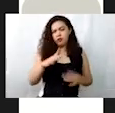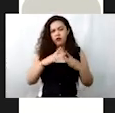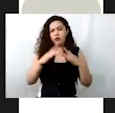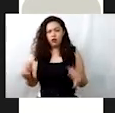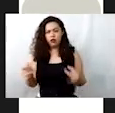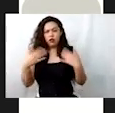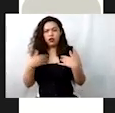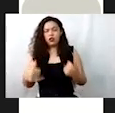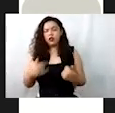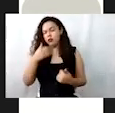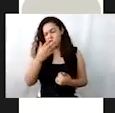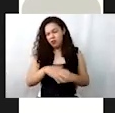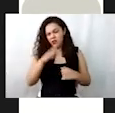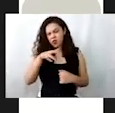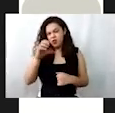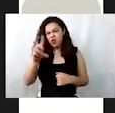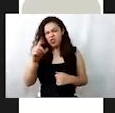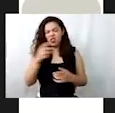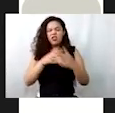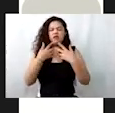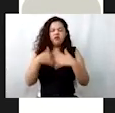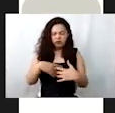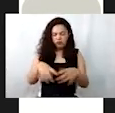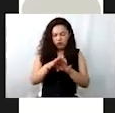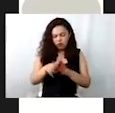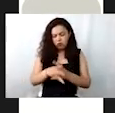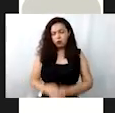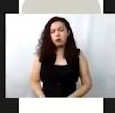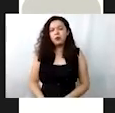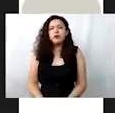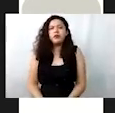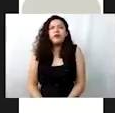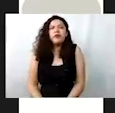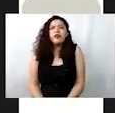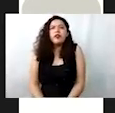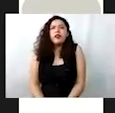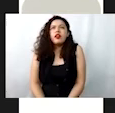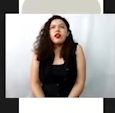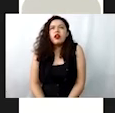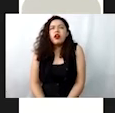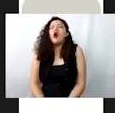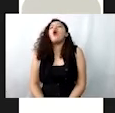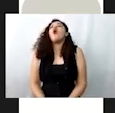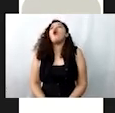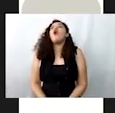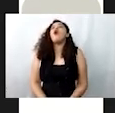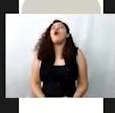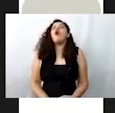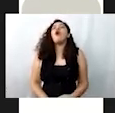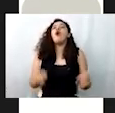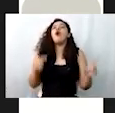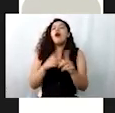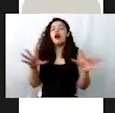cuáles son esos ODS, cómo funcionan, cómo uno se puede alinear con los objetivos y cómo